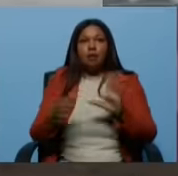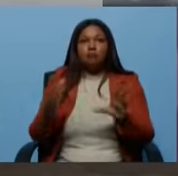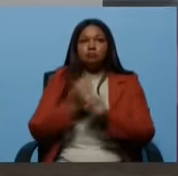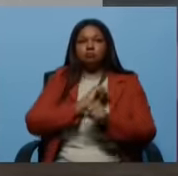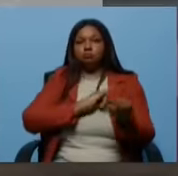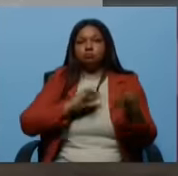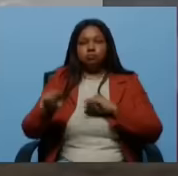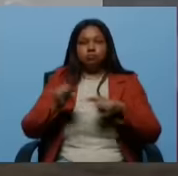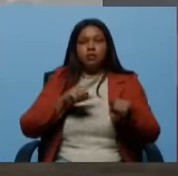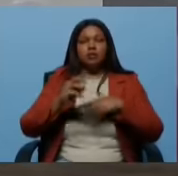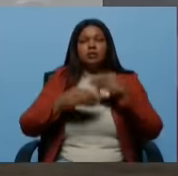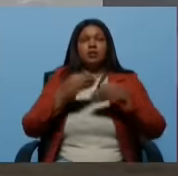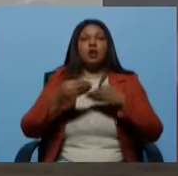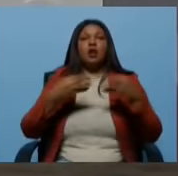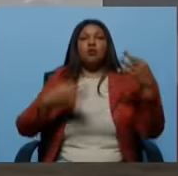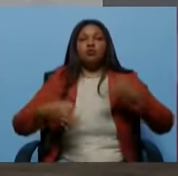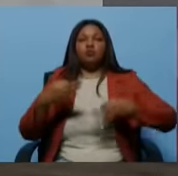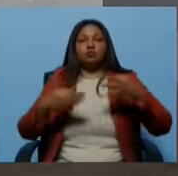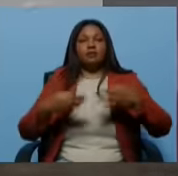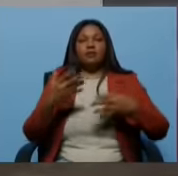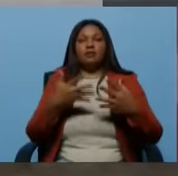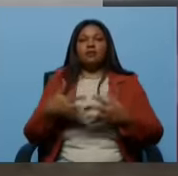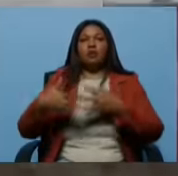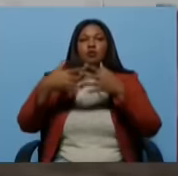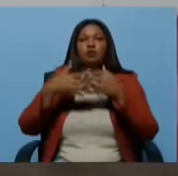por la justicia de Estados Unidos del Boeing